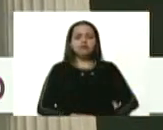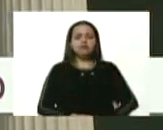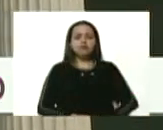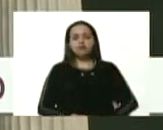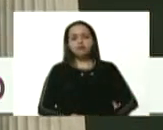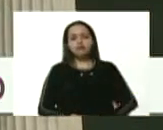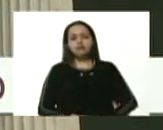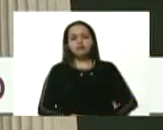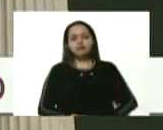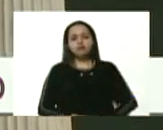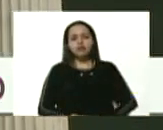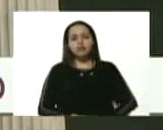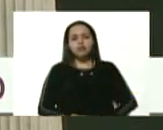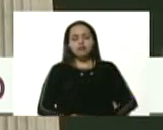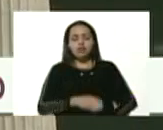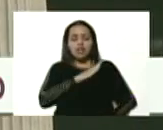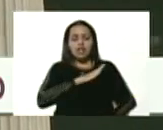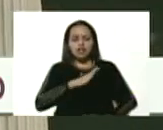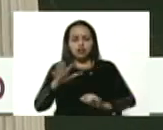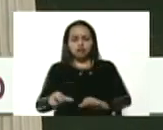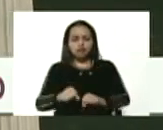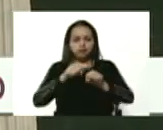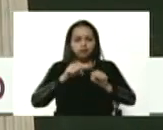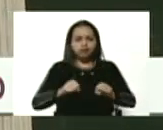llevando las riendas de una patria